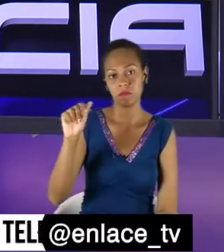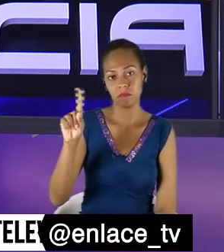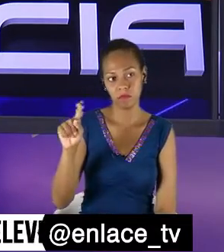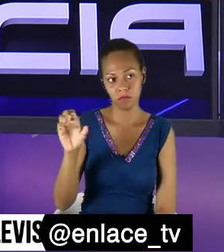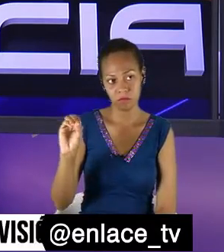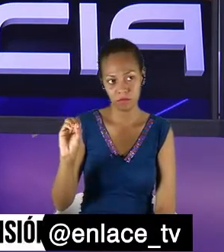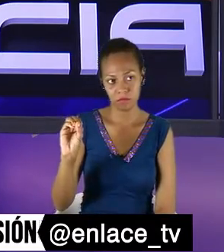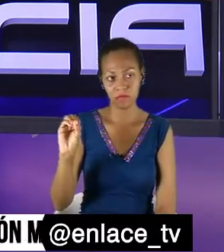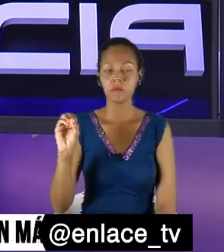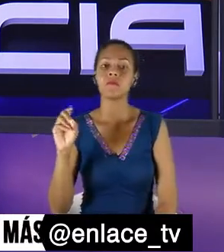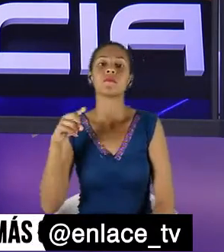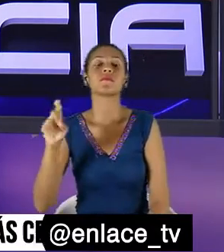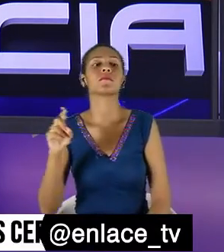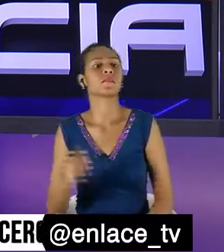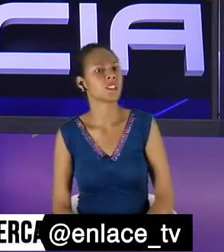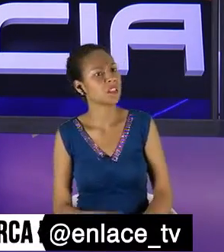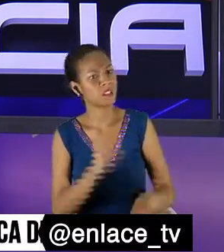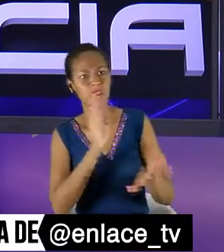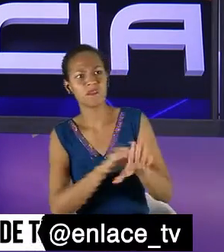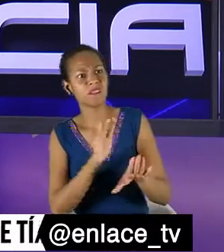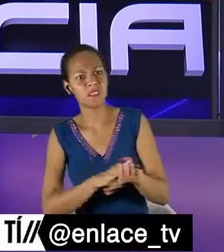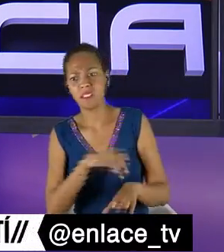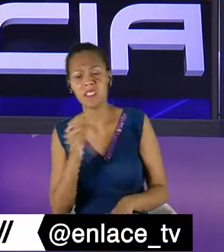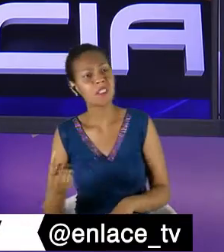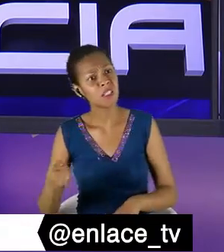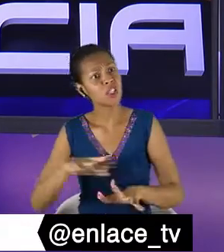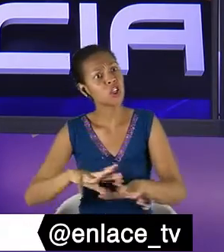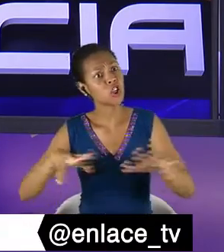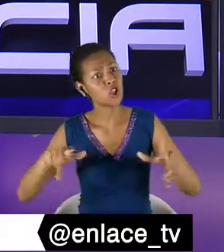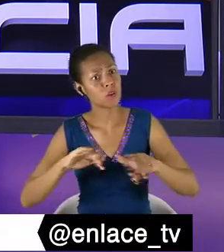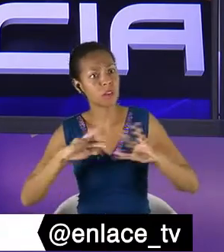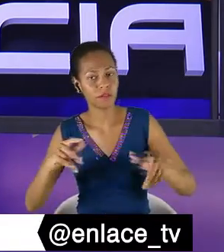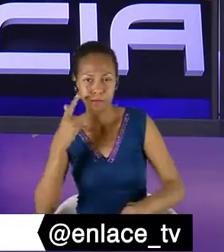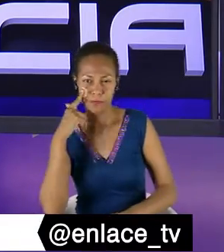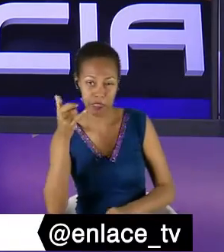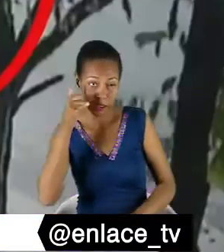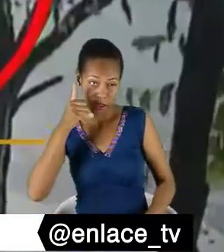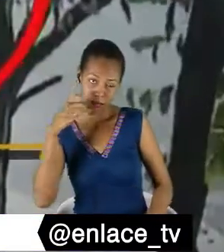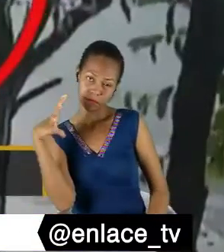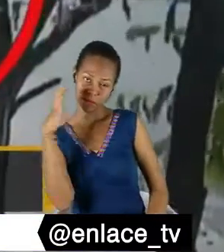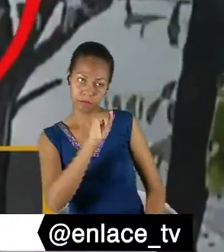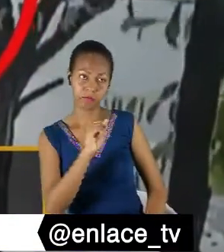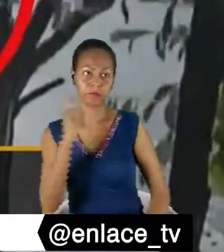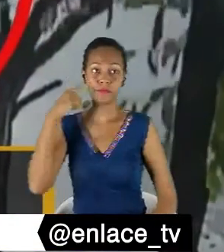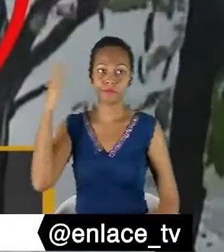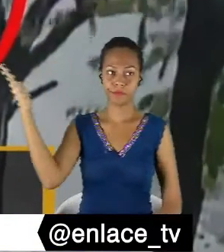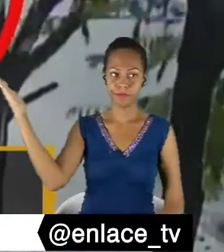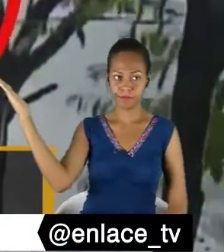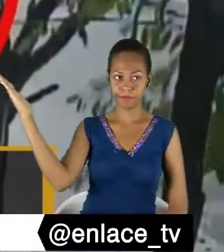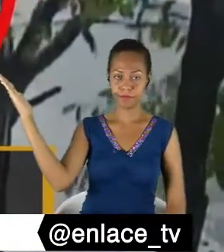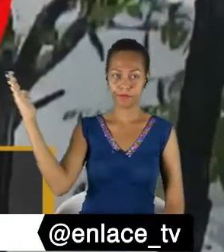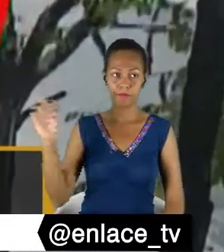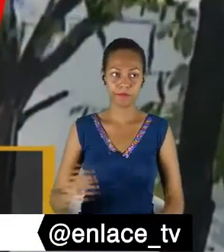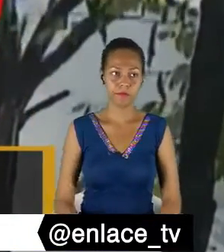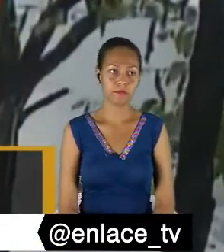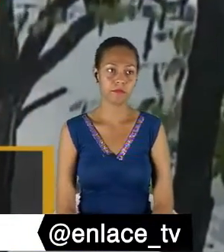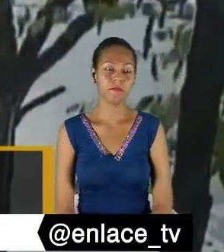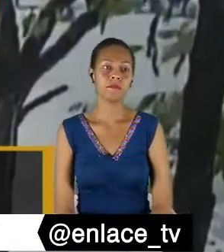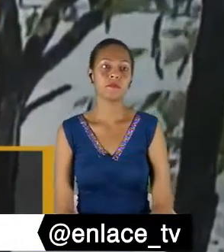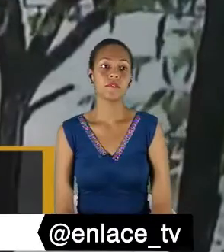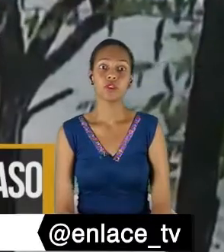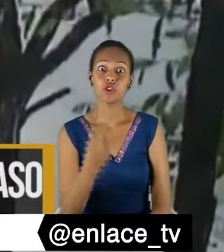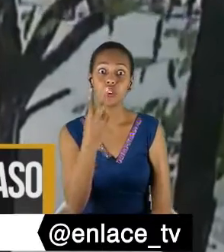El hecho más reciente quedó registrado en una cámara de seguridad a plena luz del día. Este es el momento en el que dos hombres cómplices en una